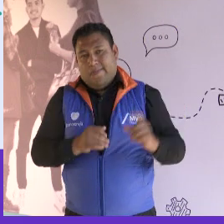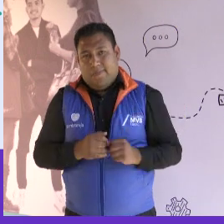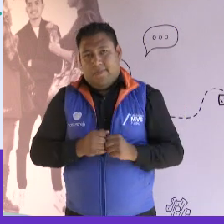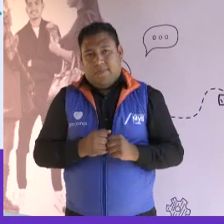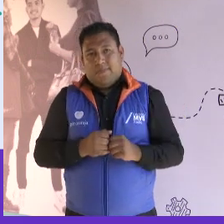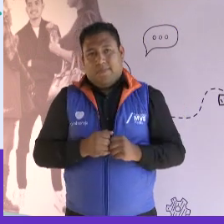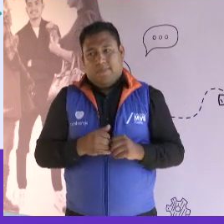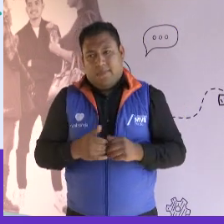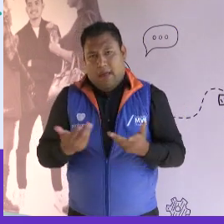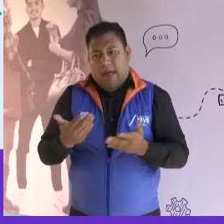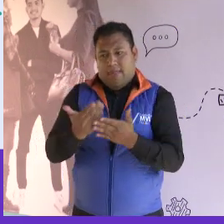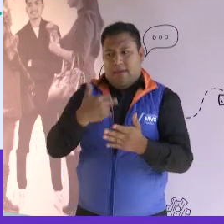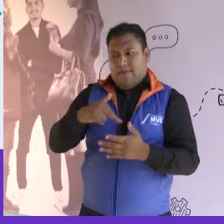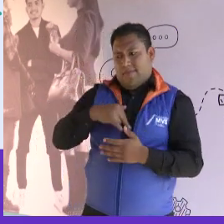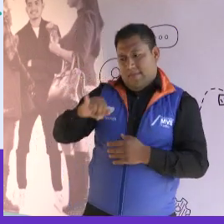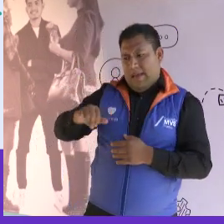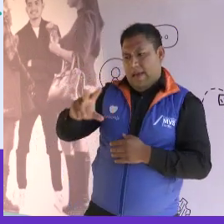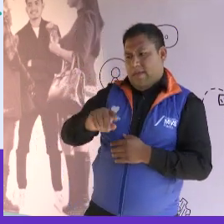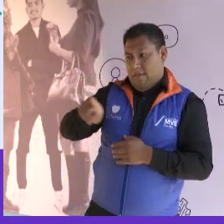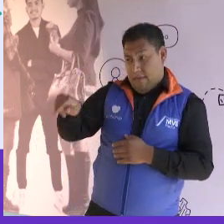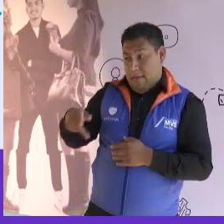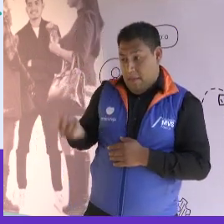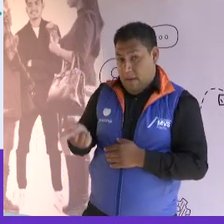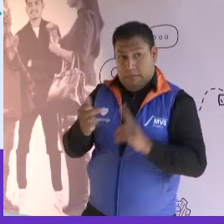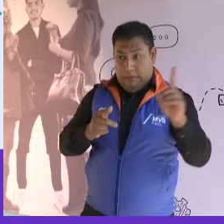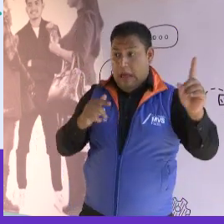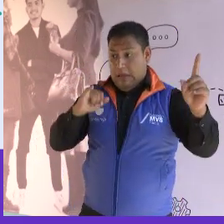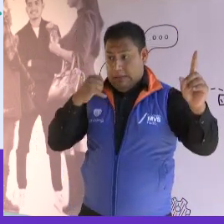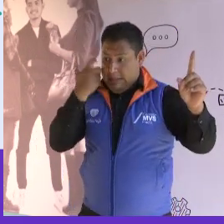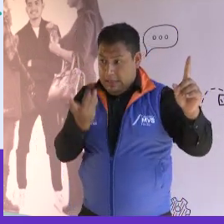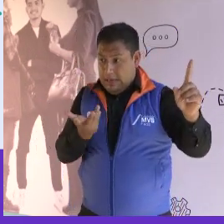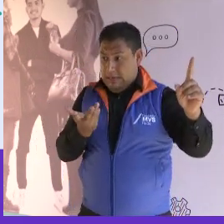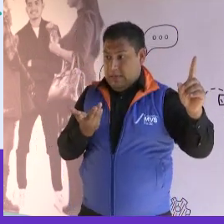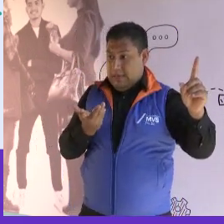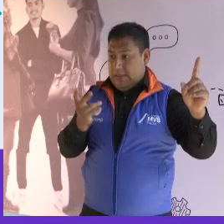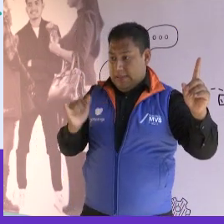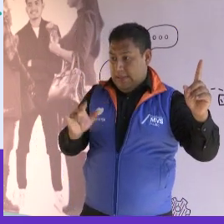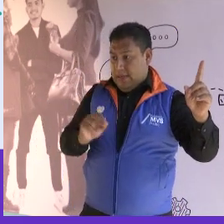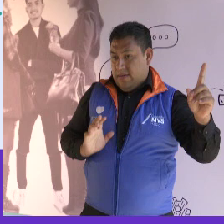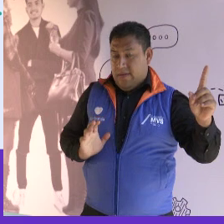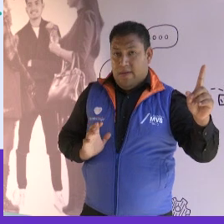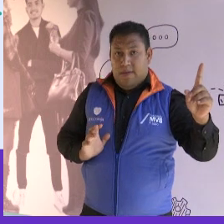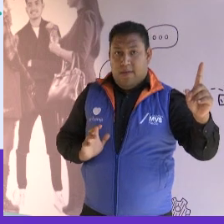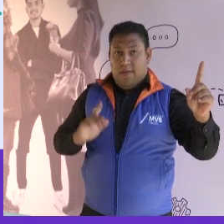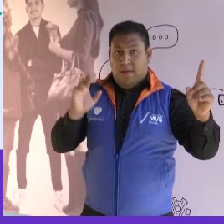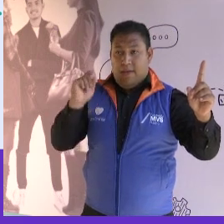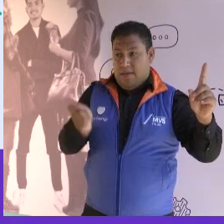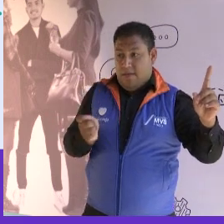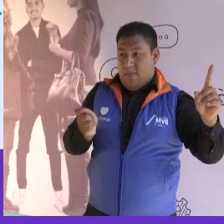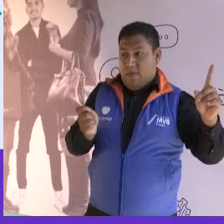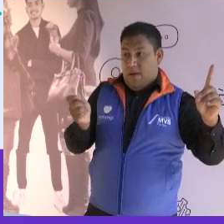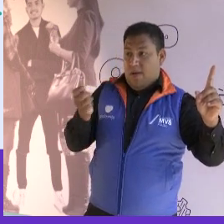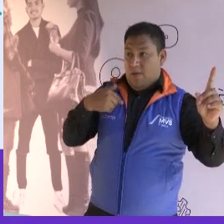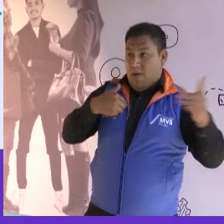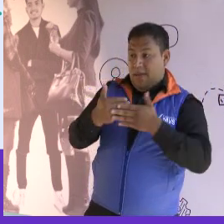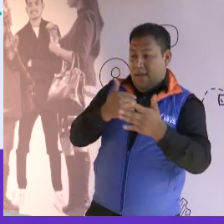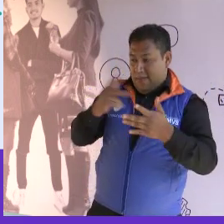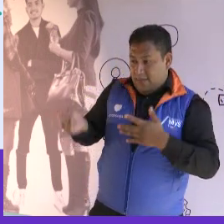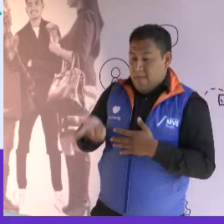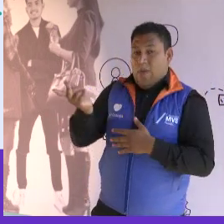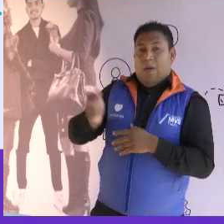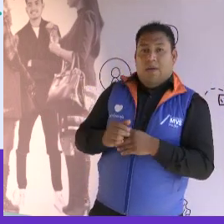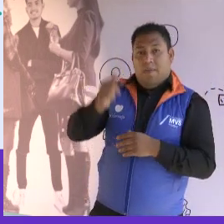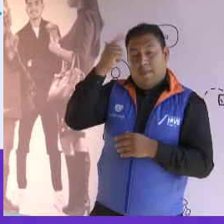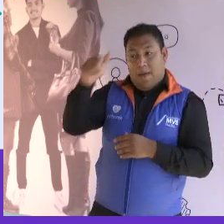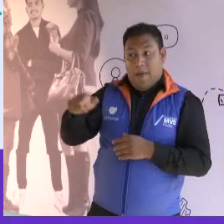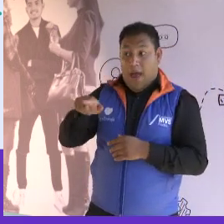esta o no, ¿no? Y si no quieren estar, pues también respetar, pues si no es obligatorio. Se